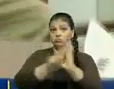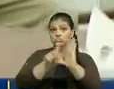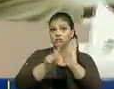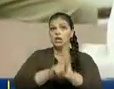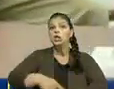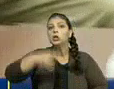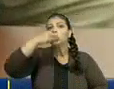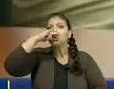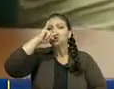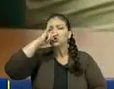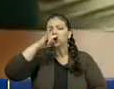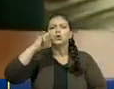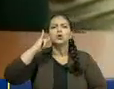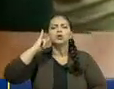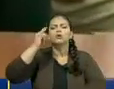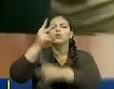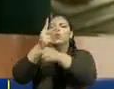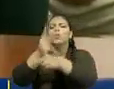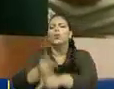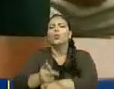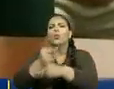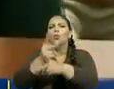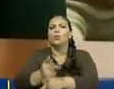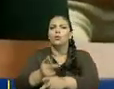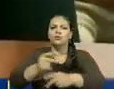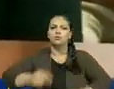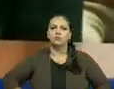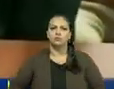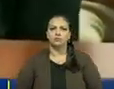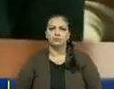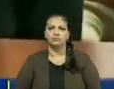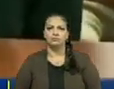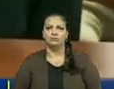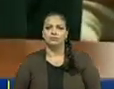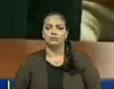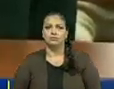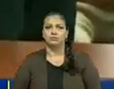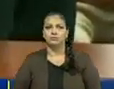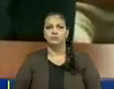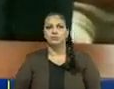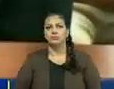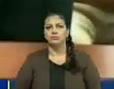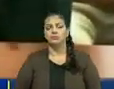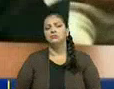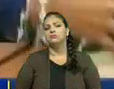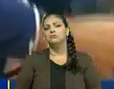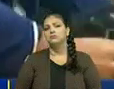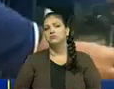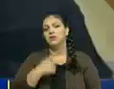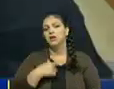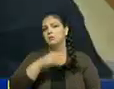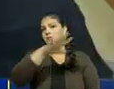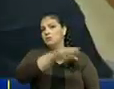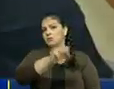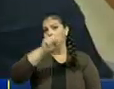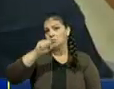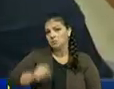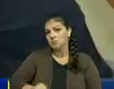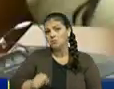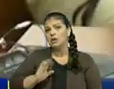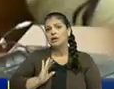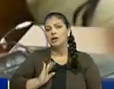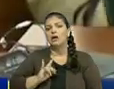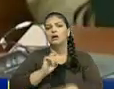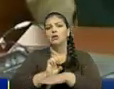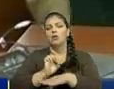al Ecuador y con las leyes acá cambia acá toda la situación. ¿Cuándo que usted me decía que ganaba, que le pasaba por manutención